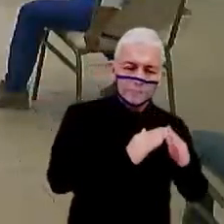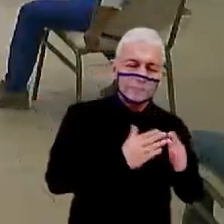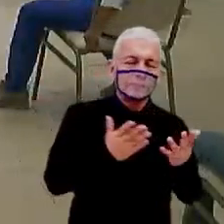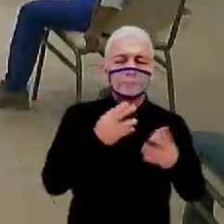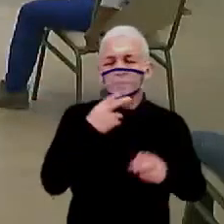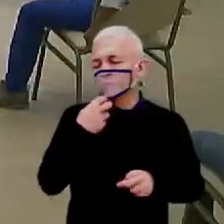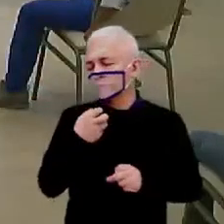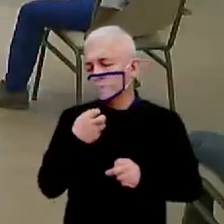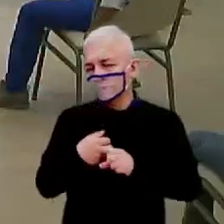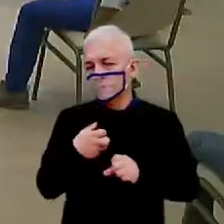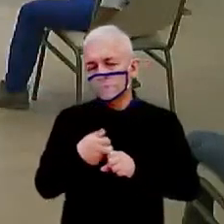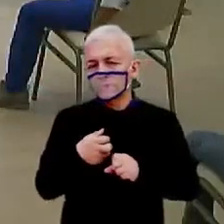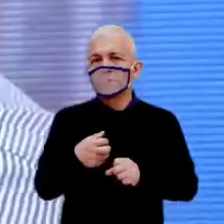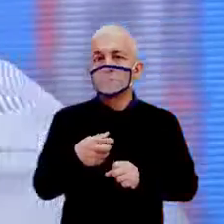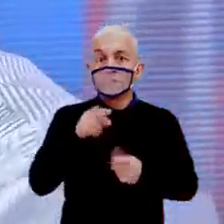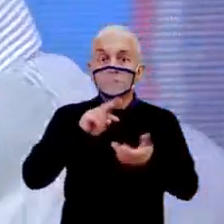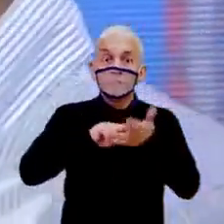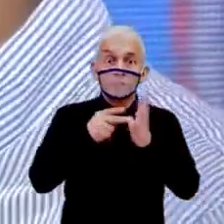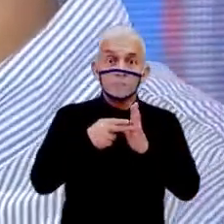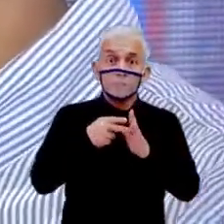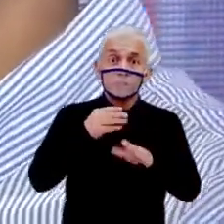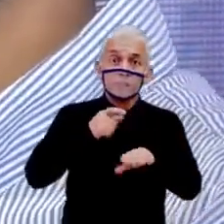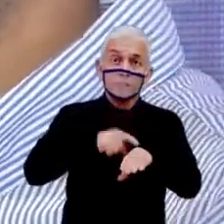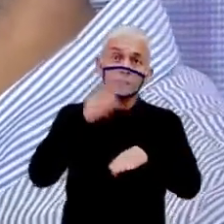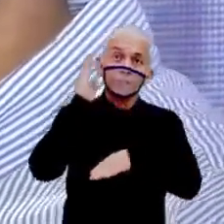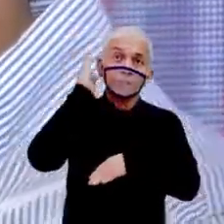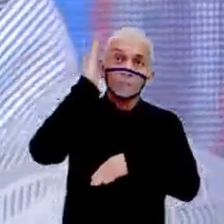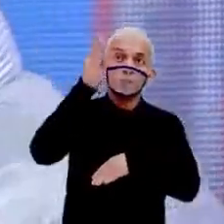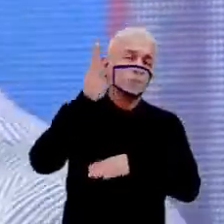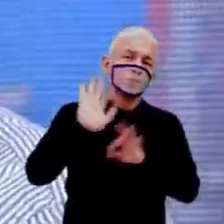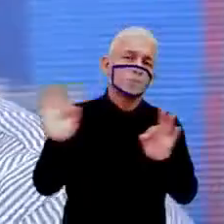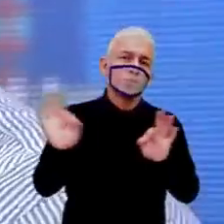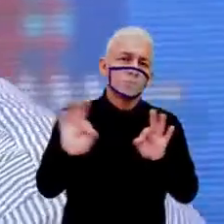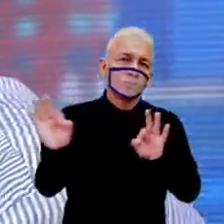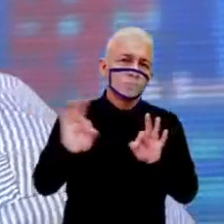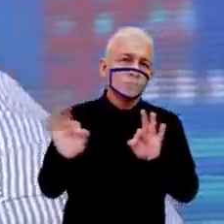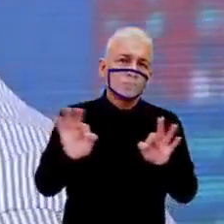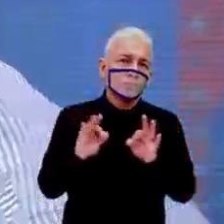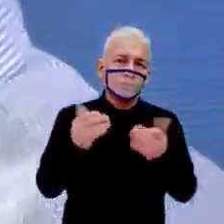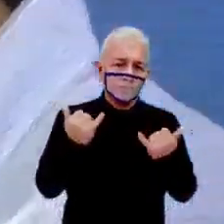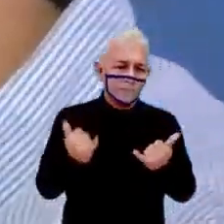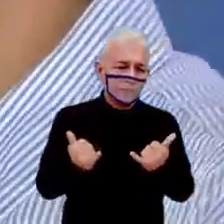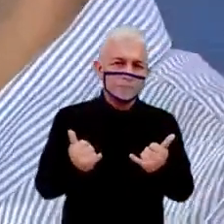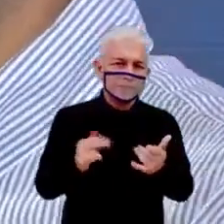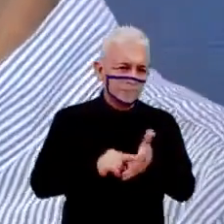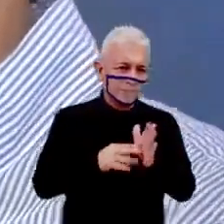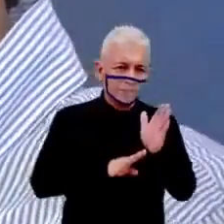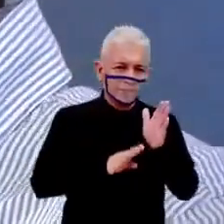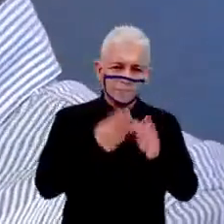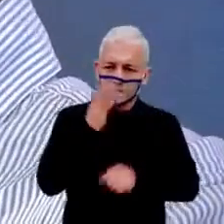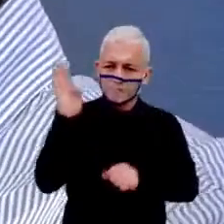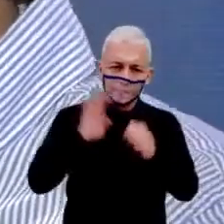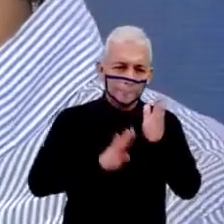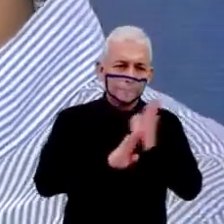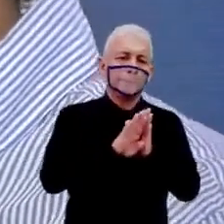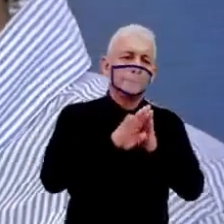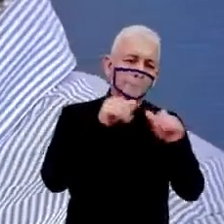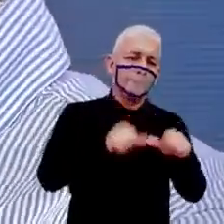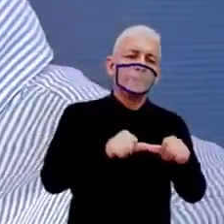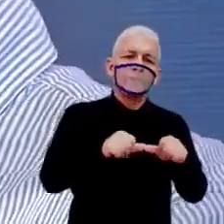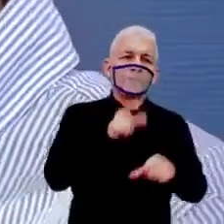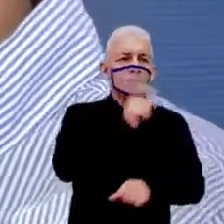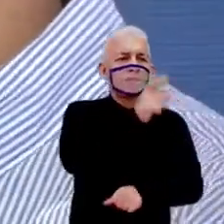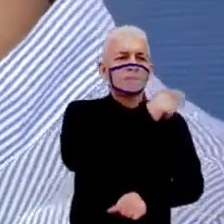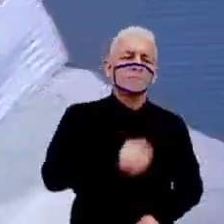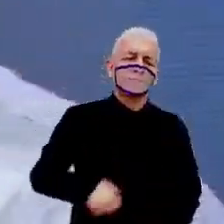precedentes. Pero no descuidamos el largo plazo, no descuidamos el rumbo de la ciudad. No queríamos que se detuviera y que ese optimismo y ese